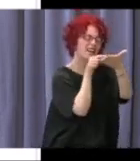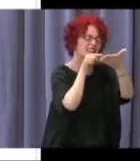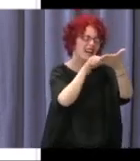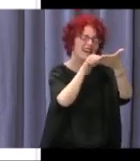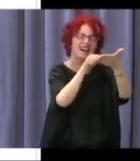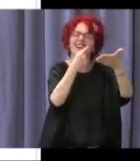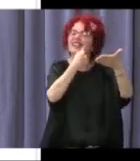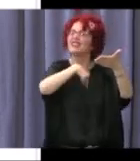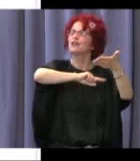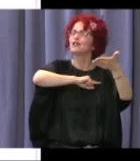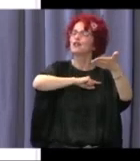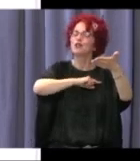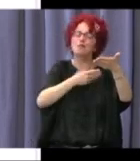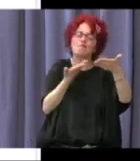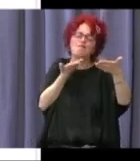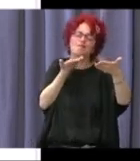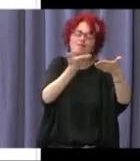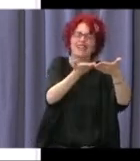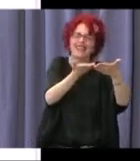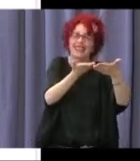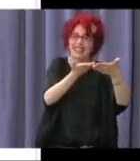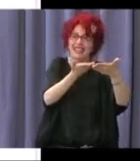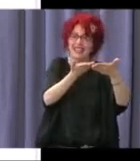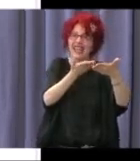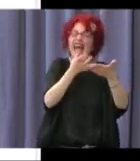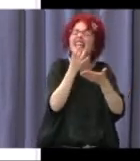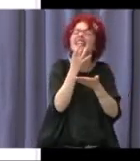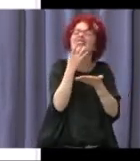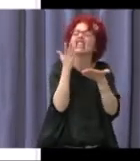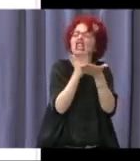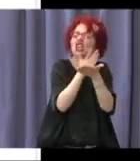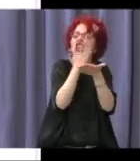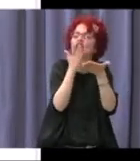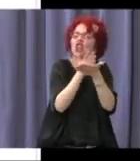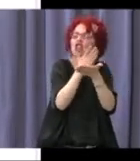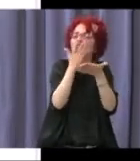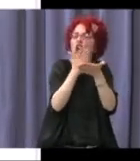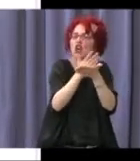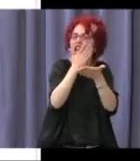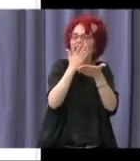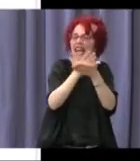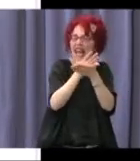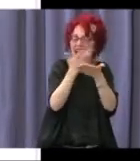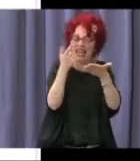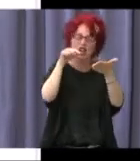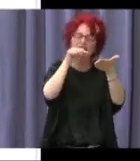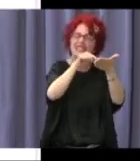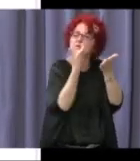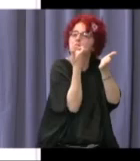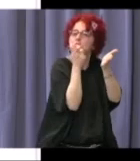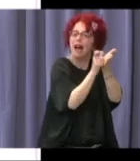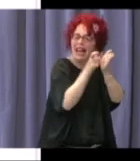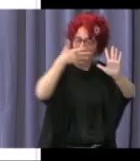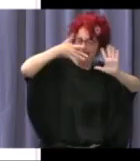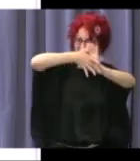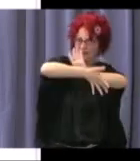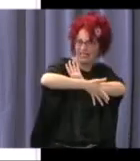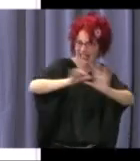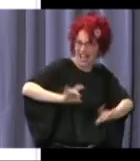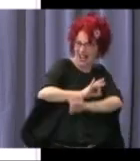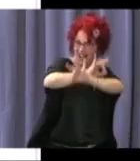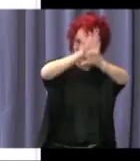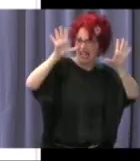podemos pedir a la Real Academia y exigir? Que esté la palabra bien definida, con